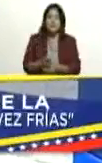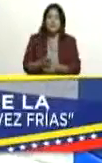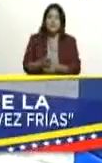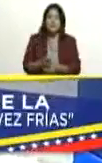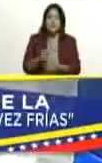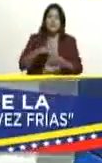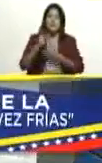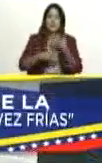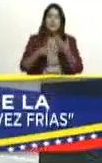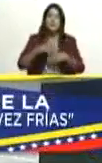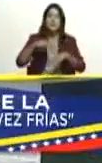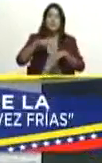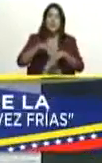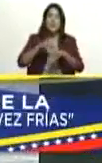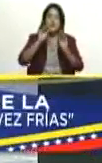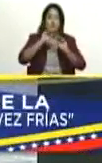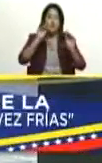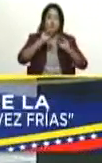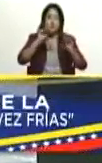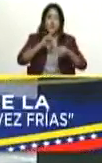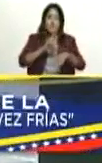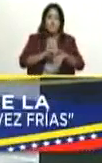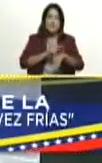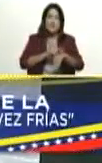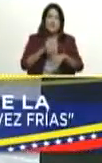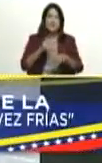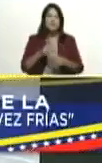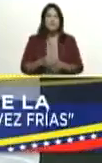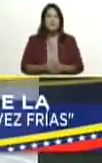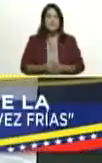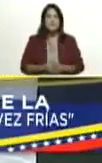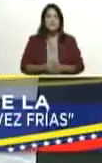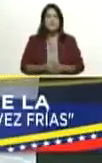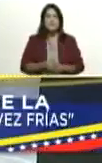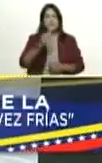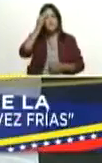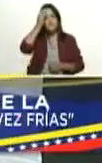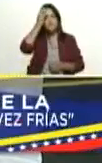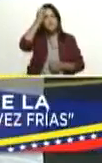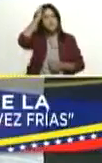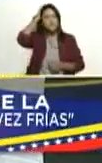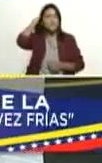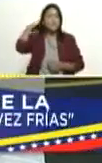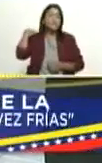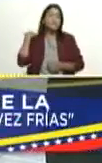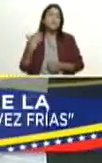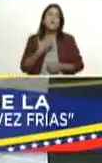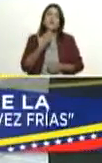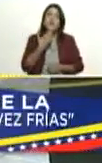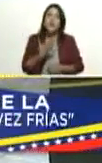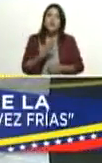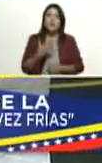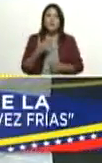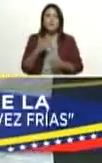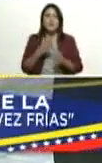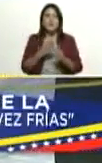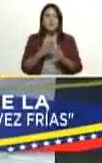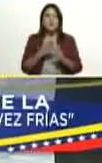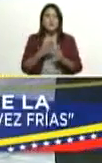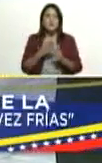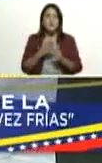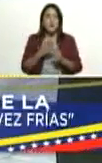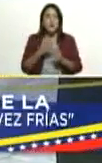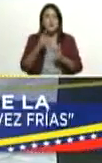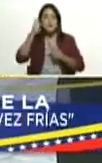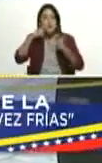Programa Nacional de Formación en Medicina Interna. Agradecía a los comandantes Hugo Chávez y Fidel Castro,